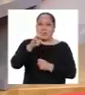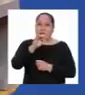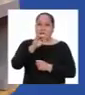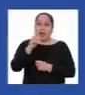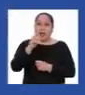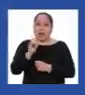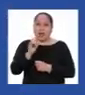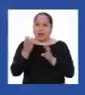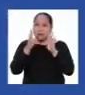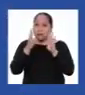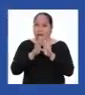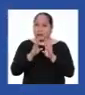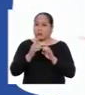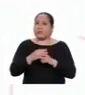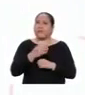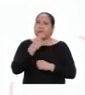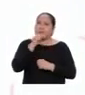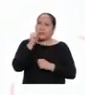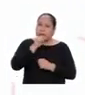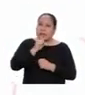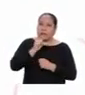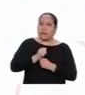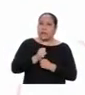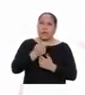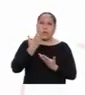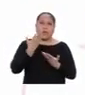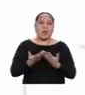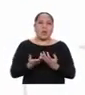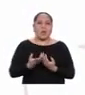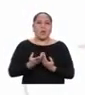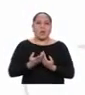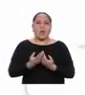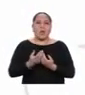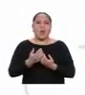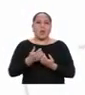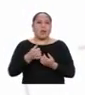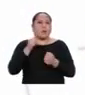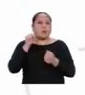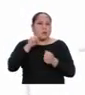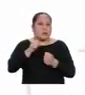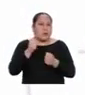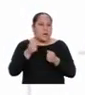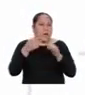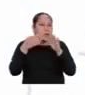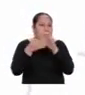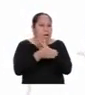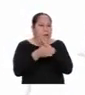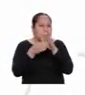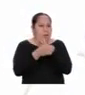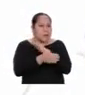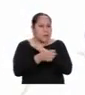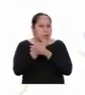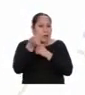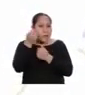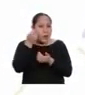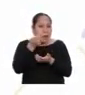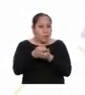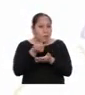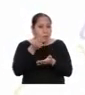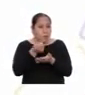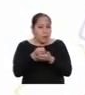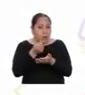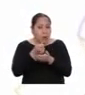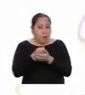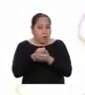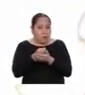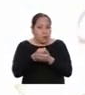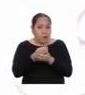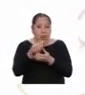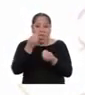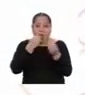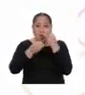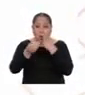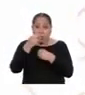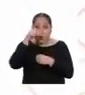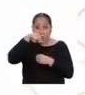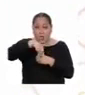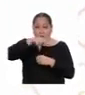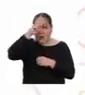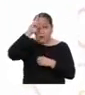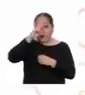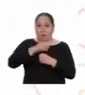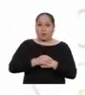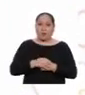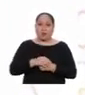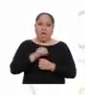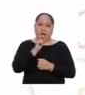podría ser... ¿Qué tan accesible a la economía son los precios de la gastronomía peruana?